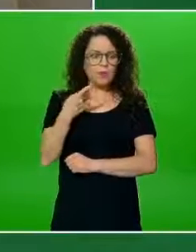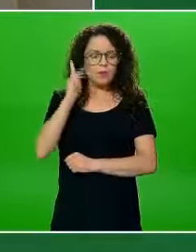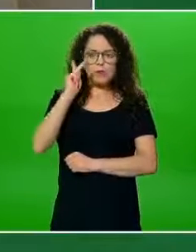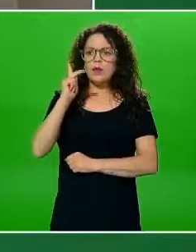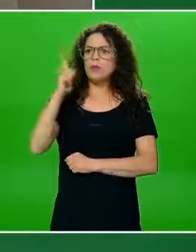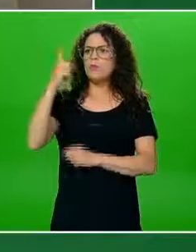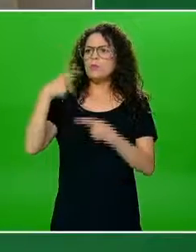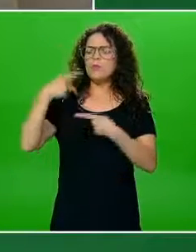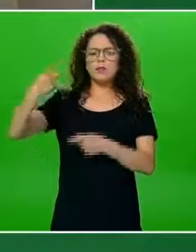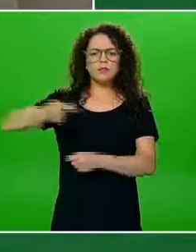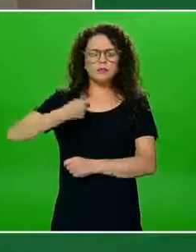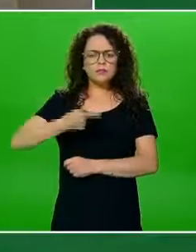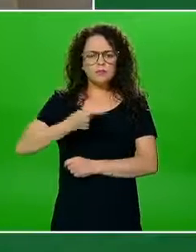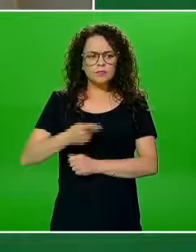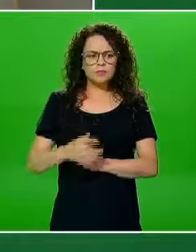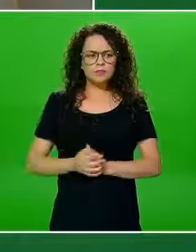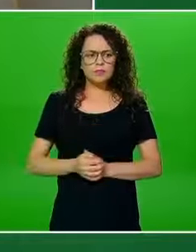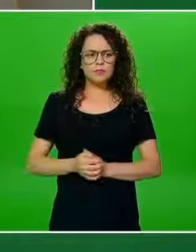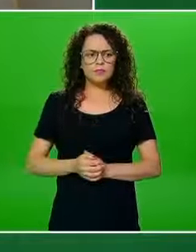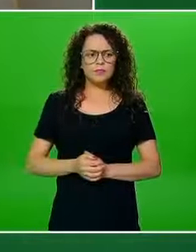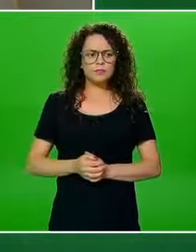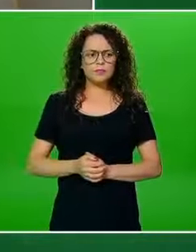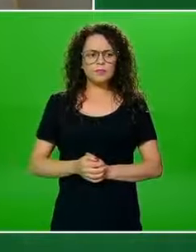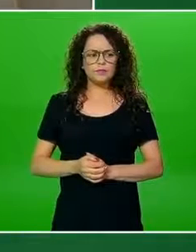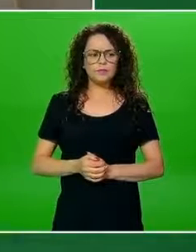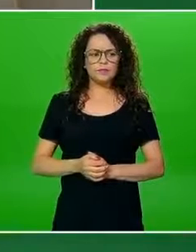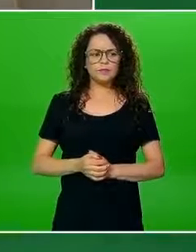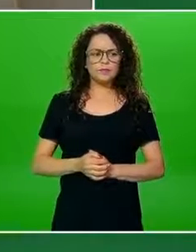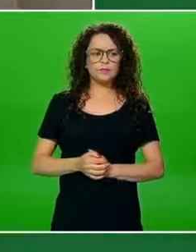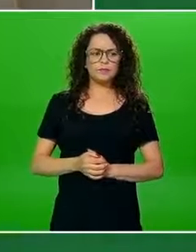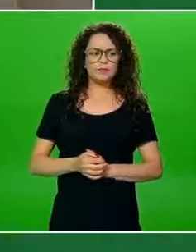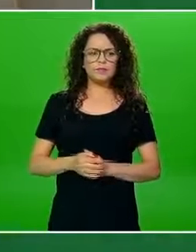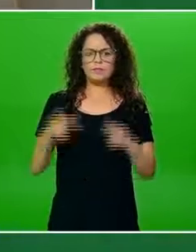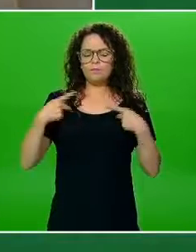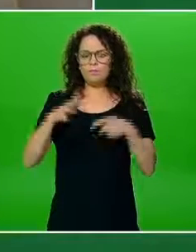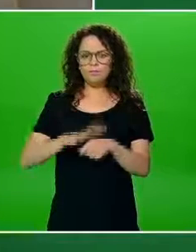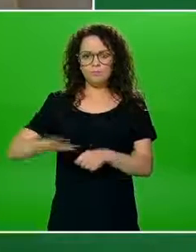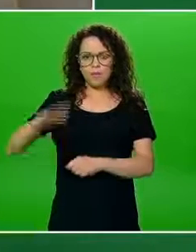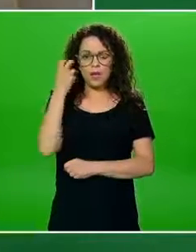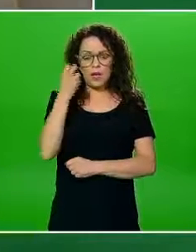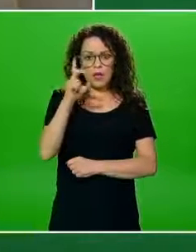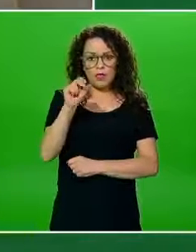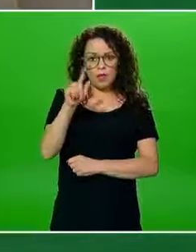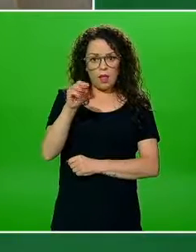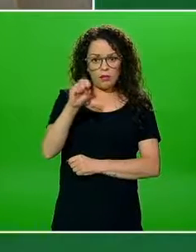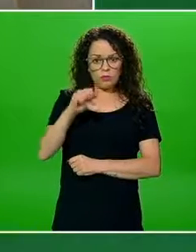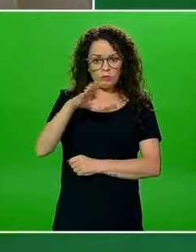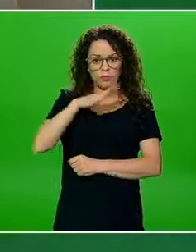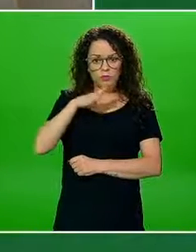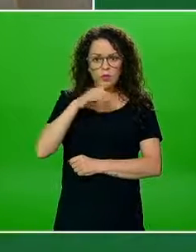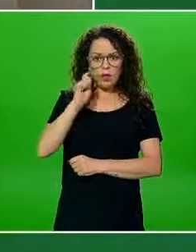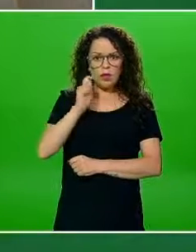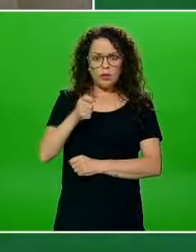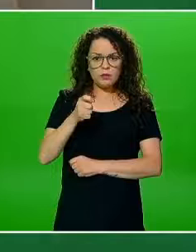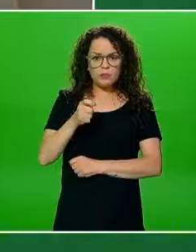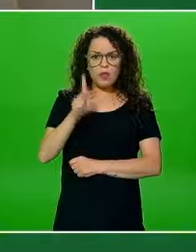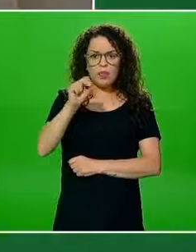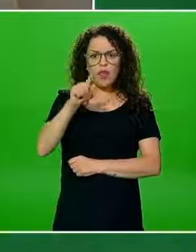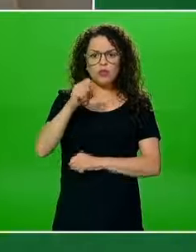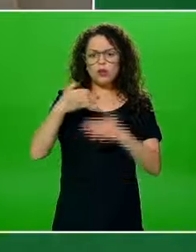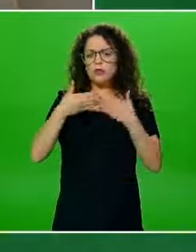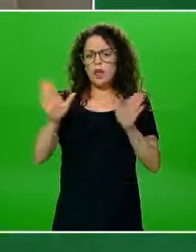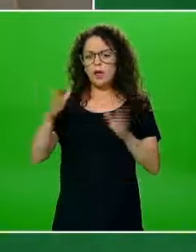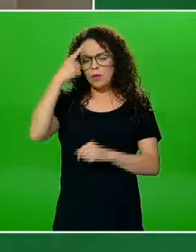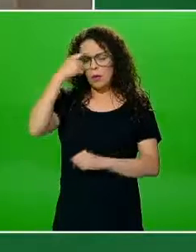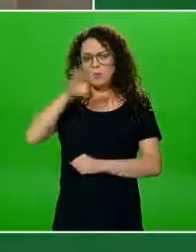preguntan igual desde redes sociales varios usuarios, varios ciudadanos, si estos datos podrían estar en algún tipo de formato de datos abiertos en los cuales